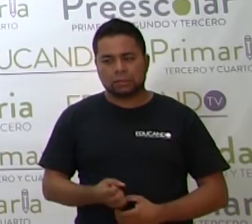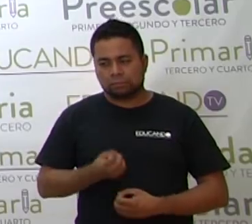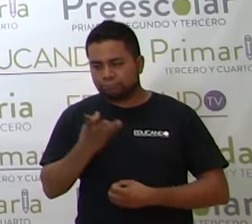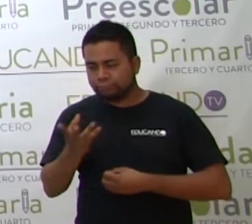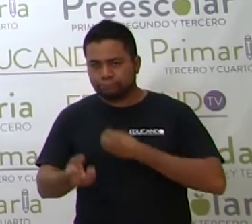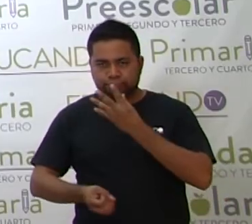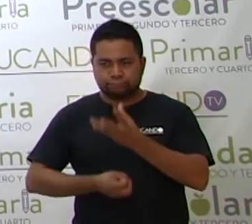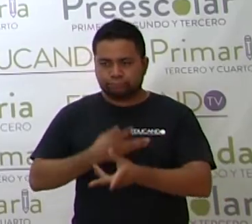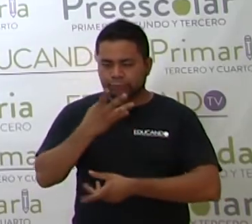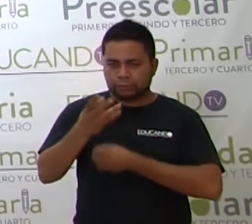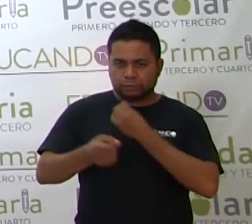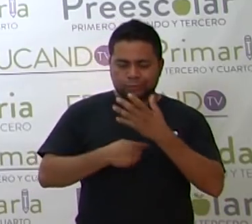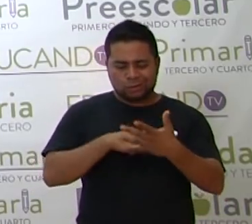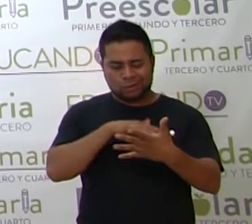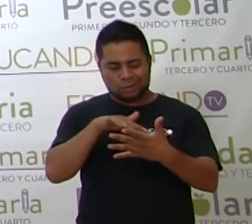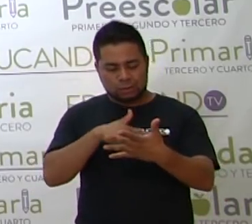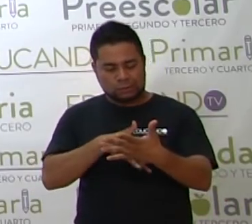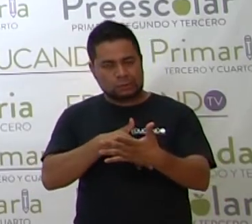sensaciones,